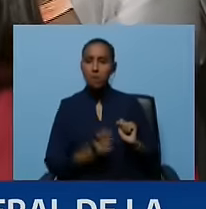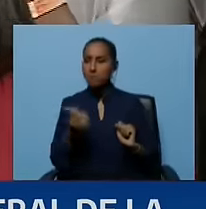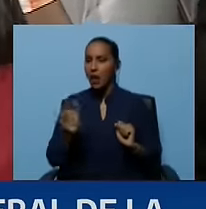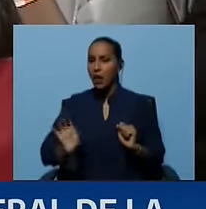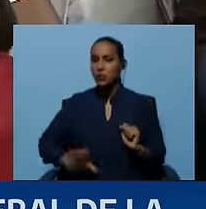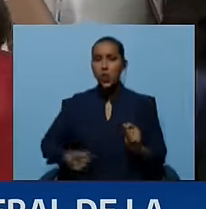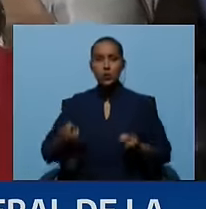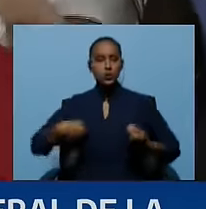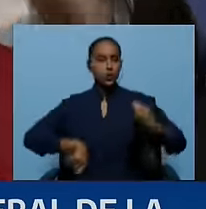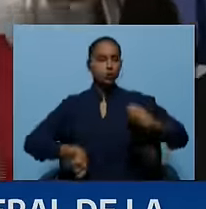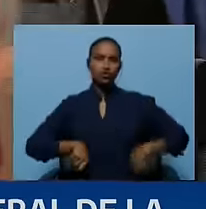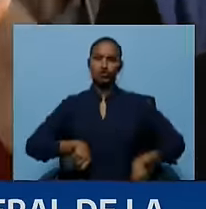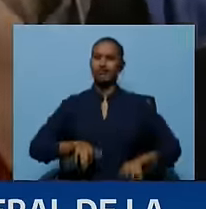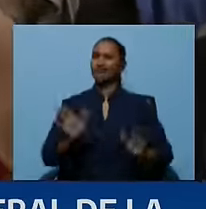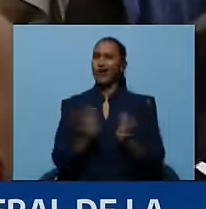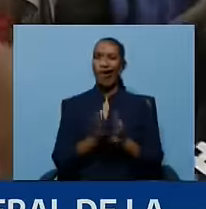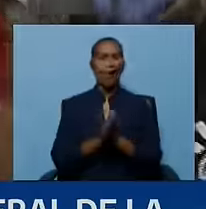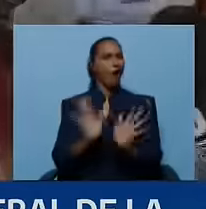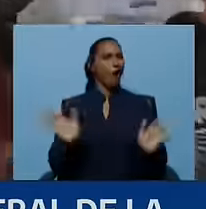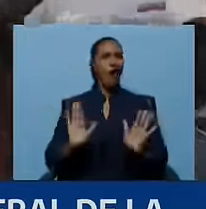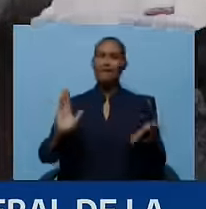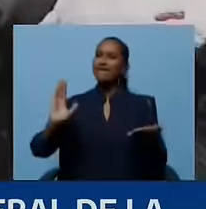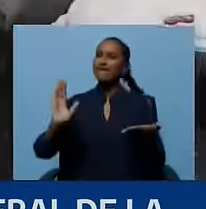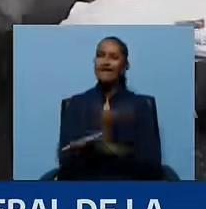¡Abajo los enchufados!